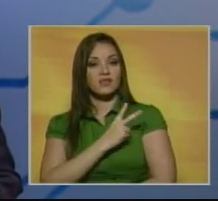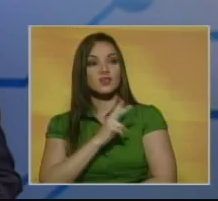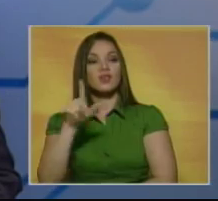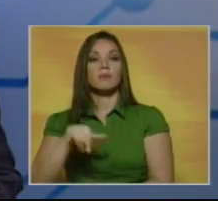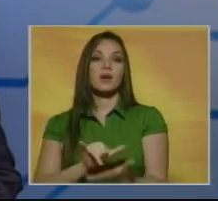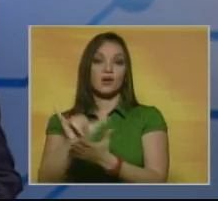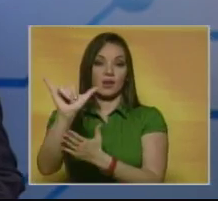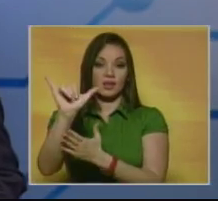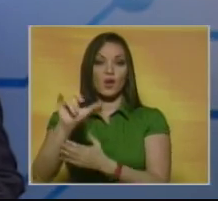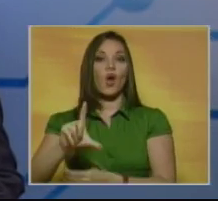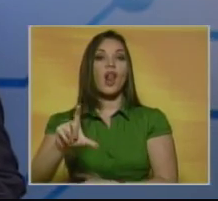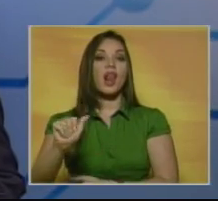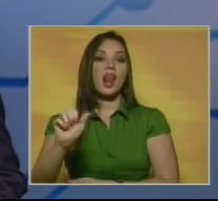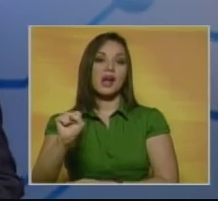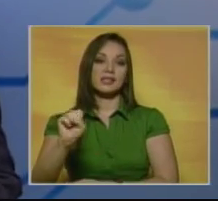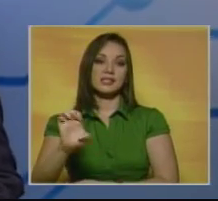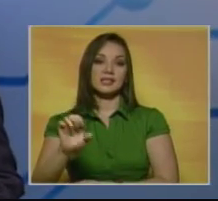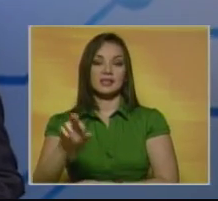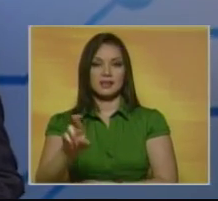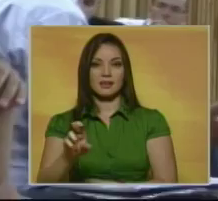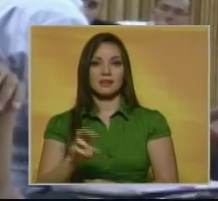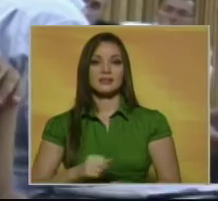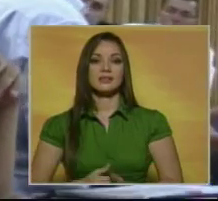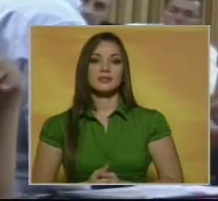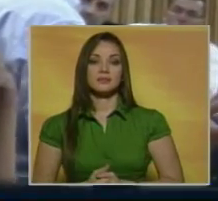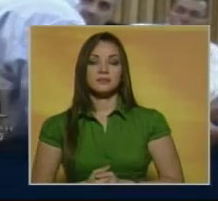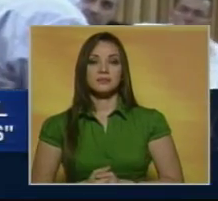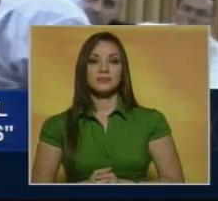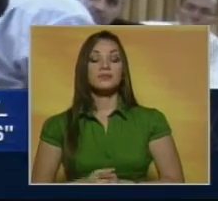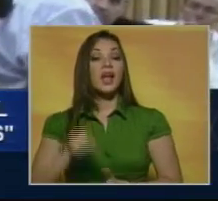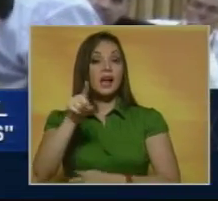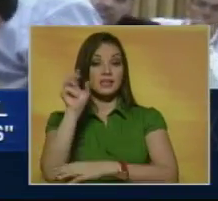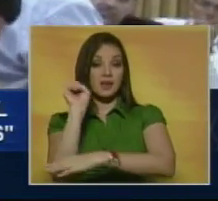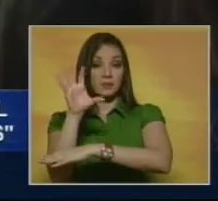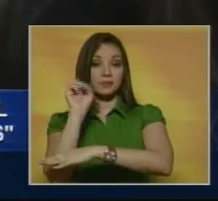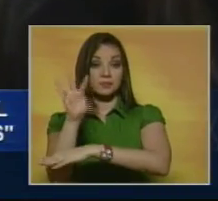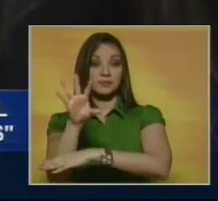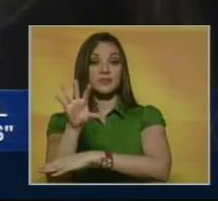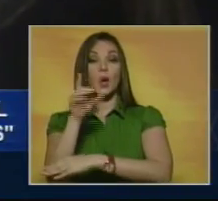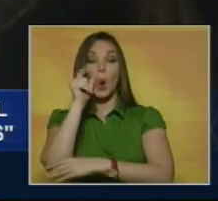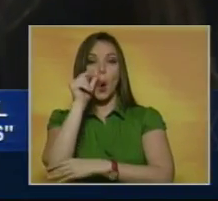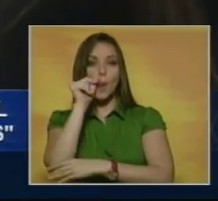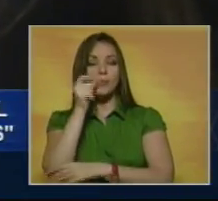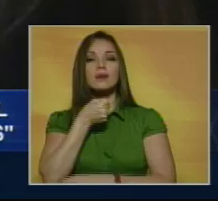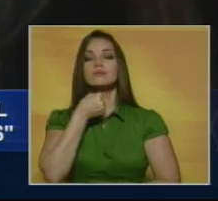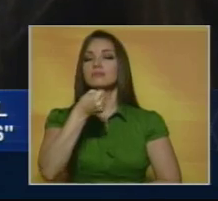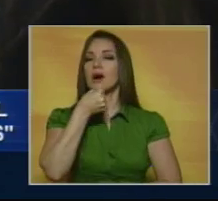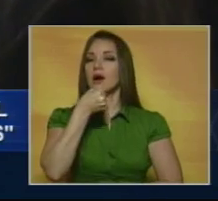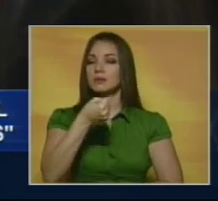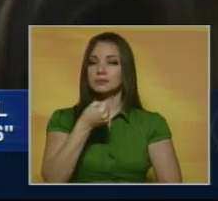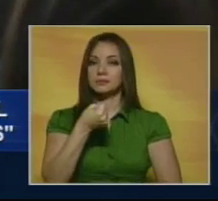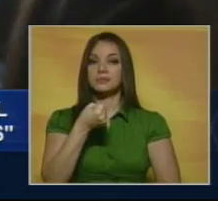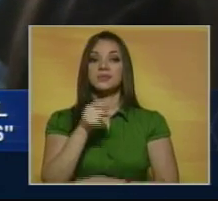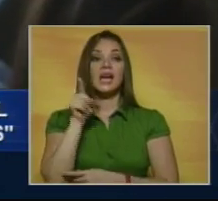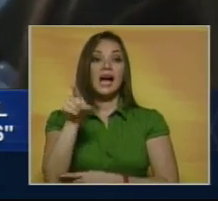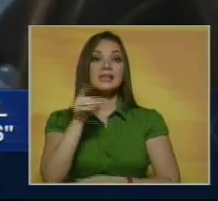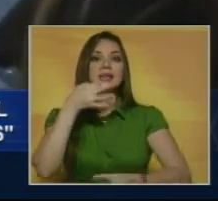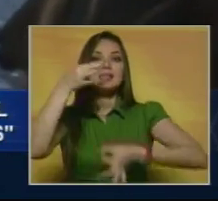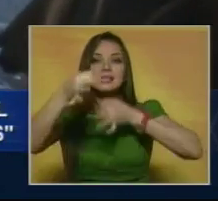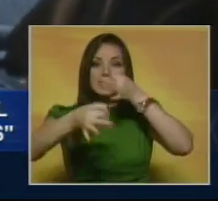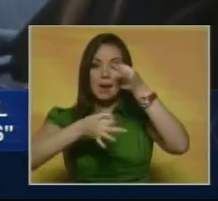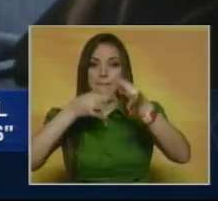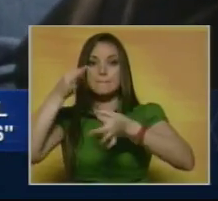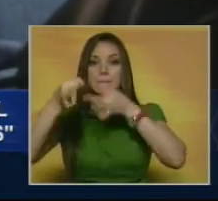LASER. Stephanie Peña tiene los detalles. En la ponencia, impartida por el licenciado Samir Luzardo, se aclararon